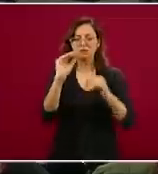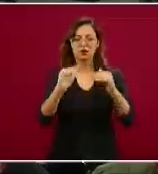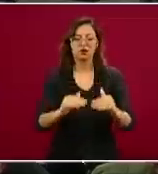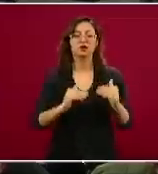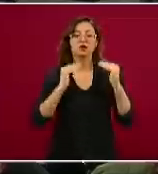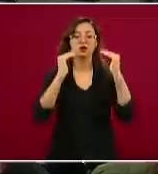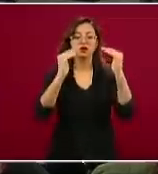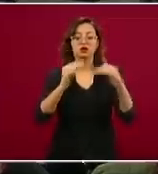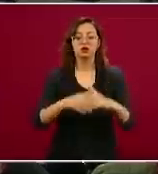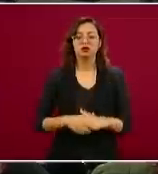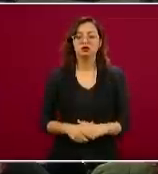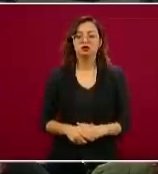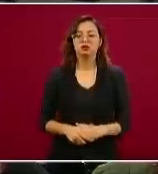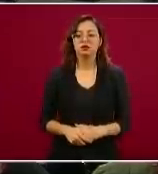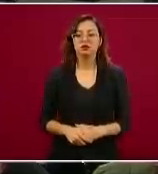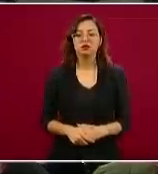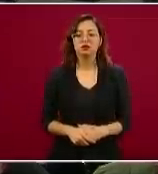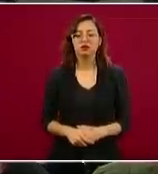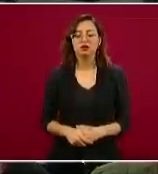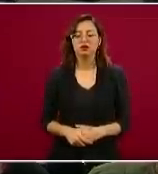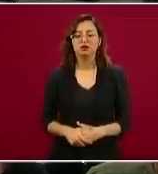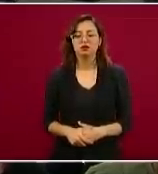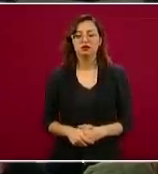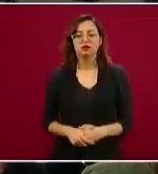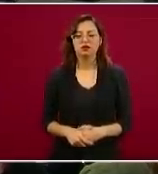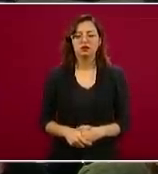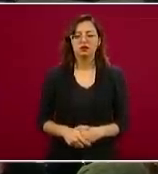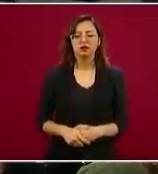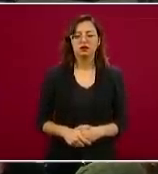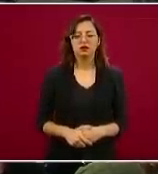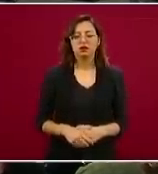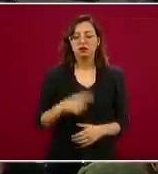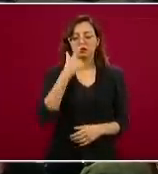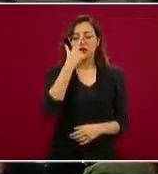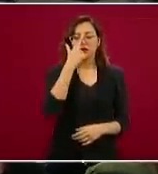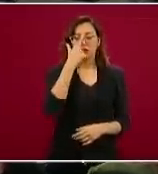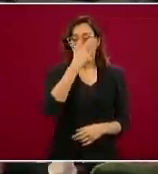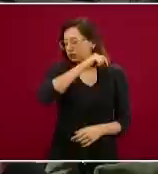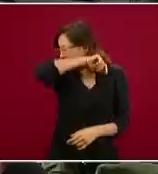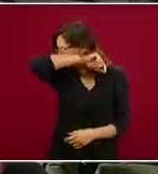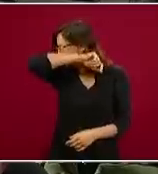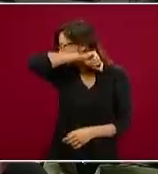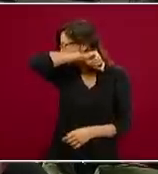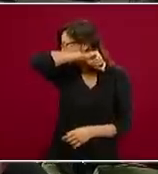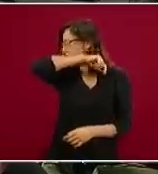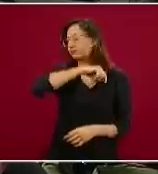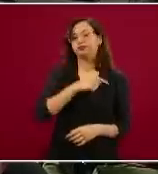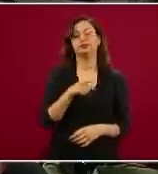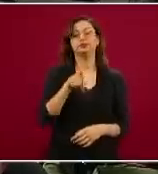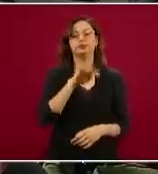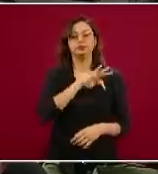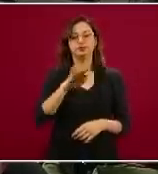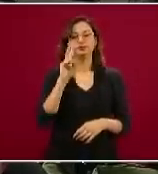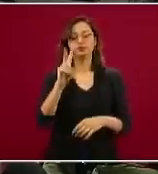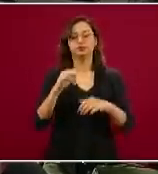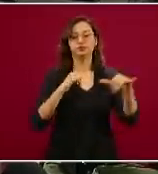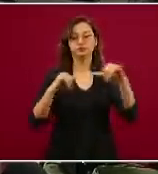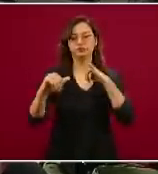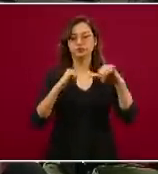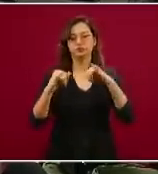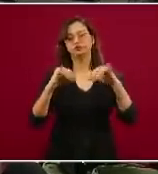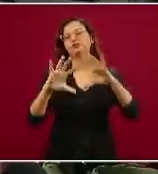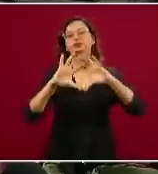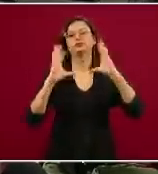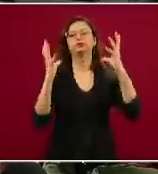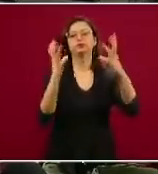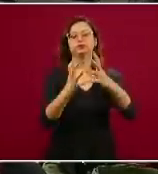Entrando en materia, en el primer mapa, este mapa lo produce todos los días la Organización Mundial de la Salud, nosotros simplemente lo